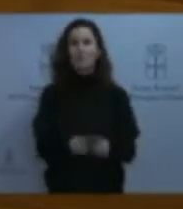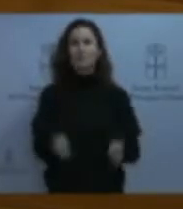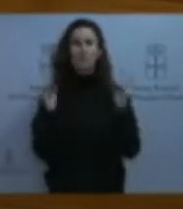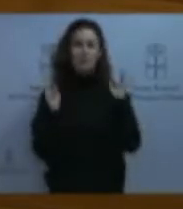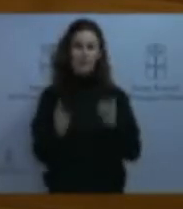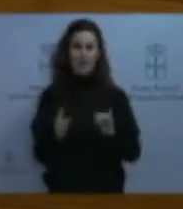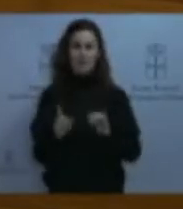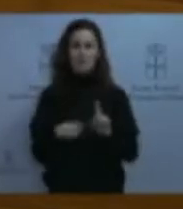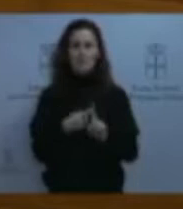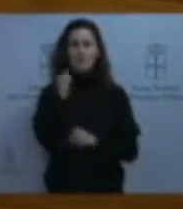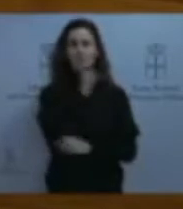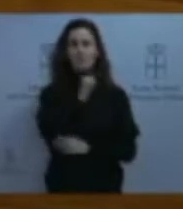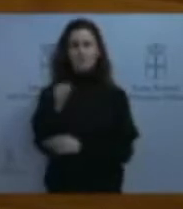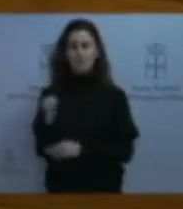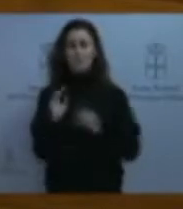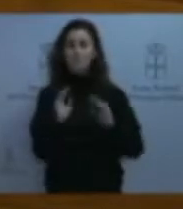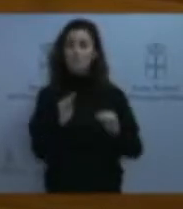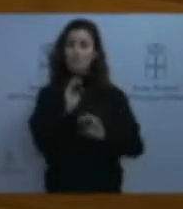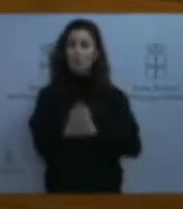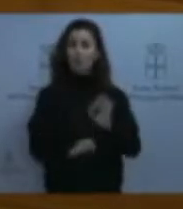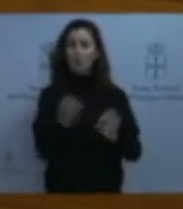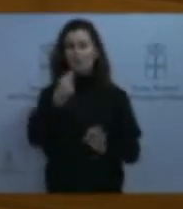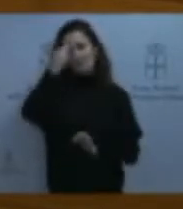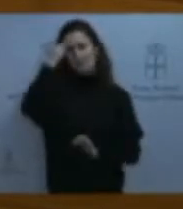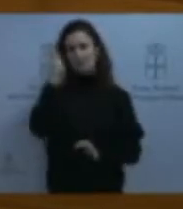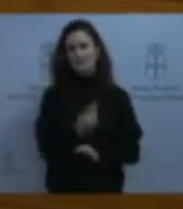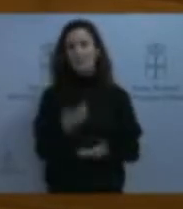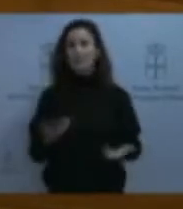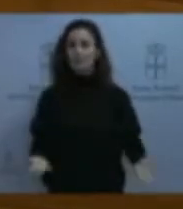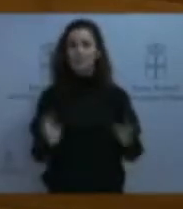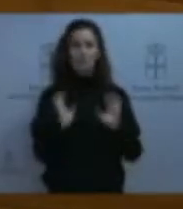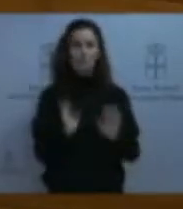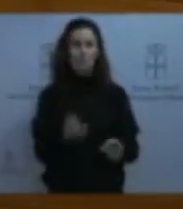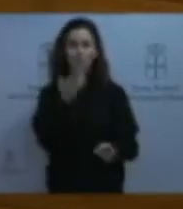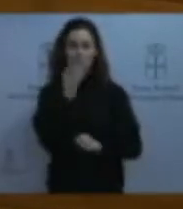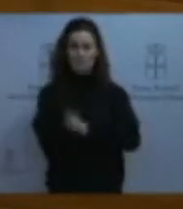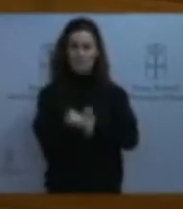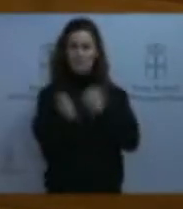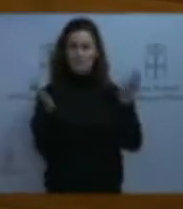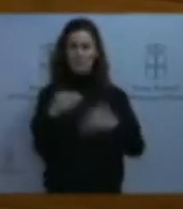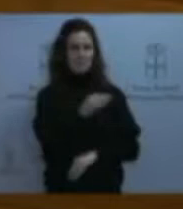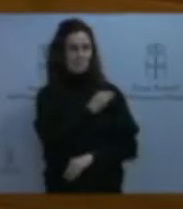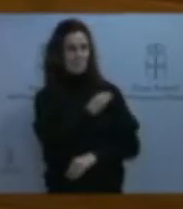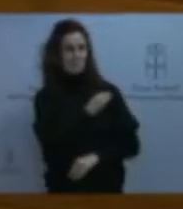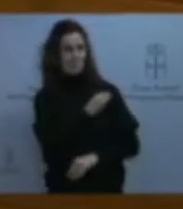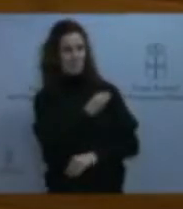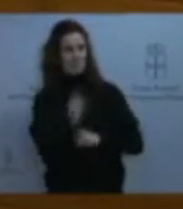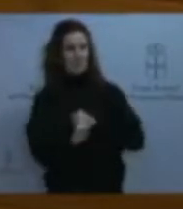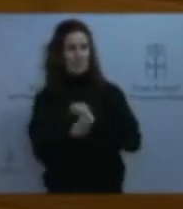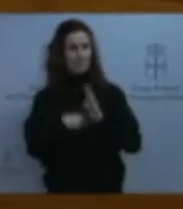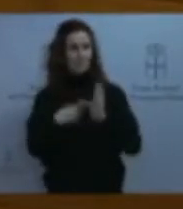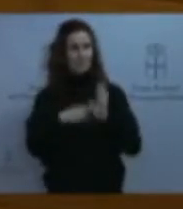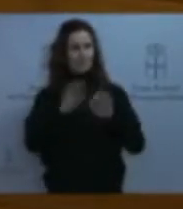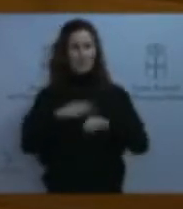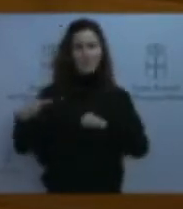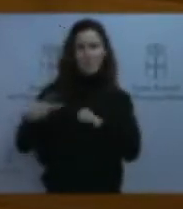además, que las instituciones y los organismos hay que respetarlo. Y, efectivamente, ustedes decían: no existe la estrategia, pero hoy me preguntan: oiga, esta es la estrategia integral de prevención